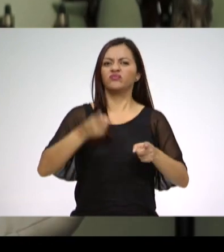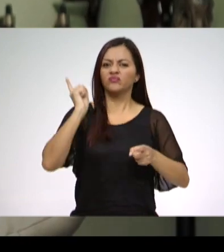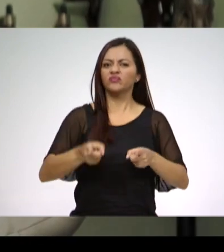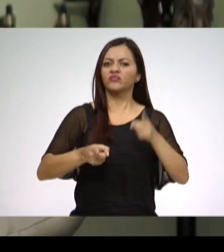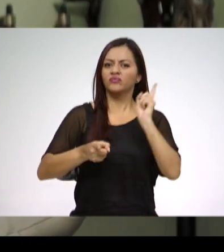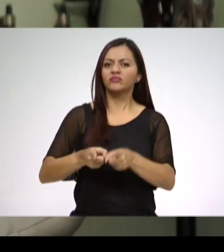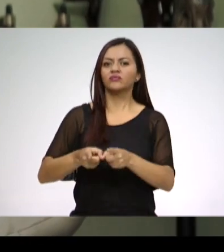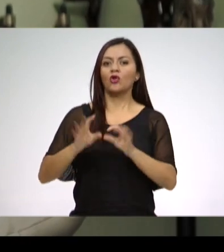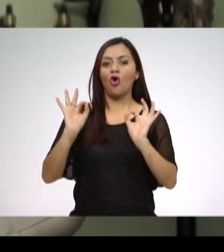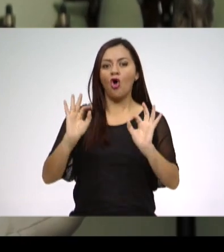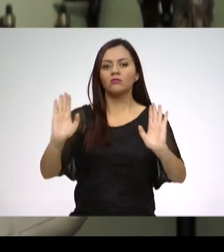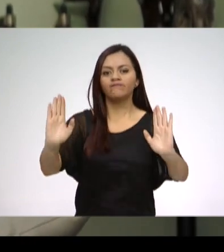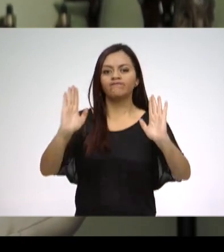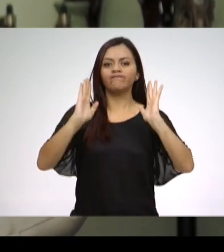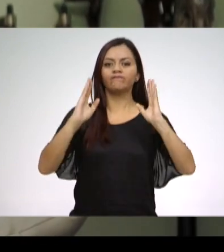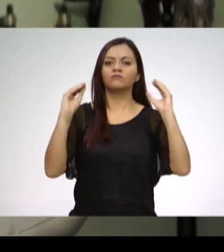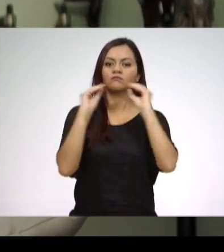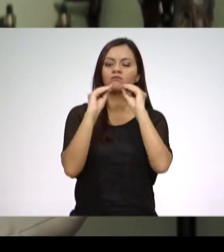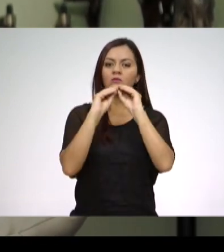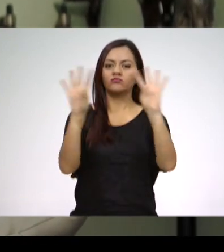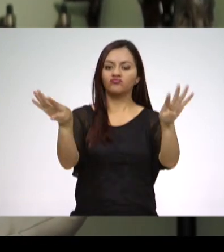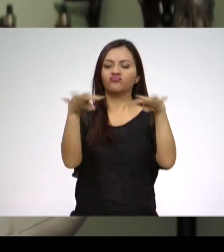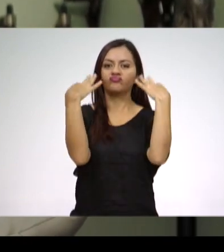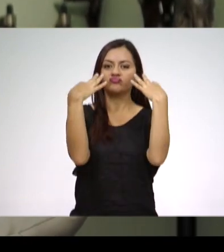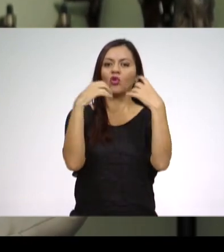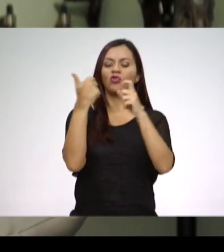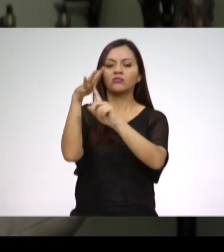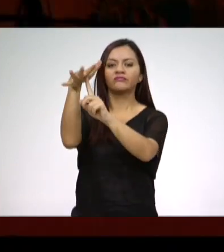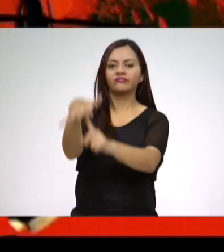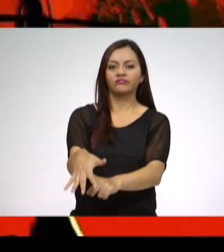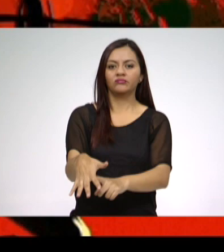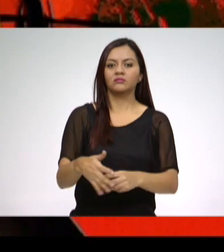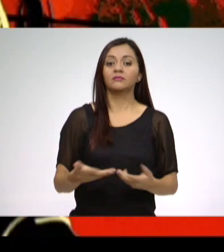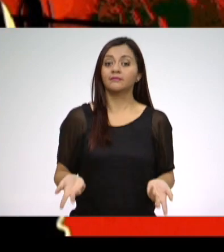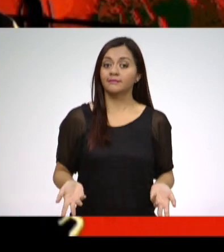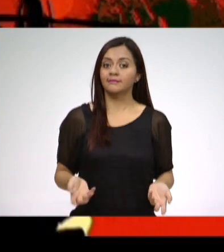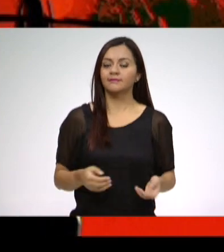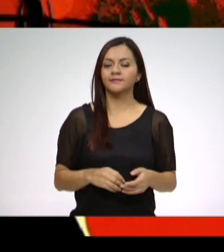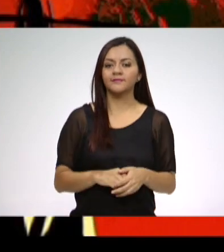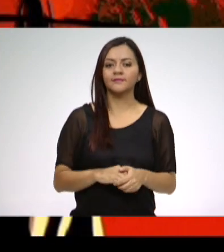o tienen que resaltar, haciendo quedar de menos a otro chico.